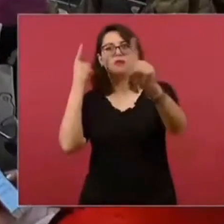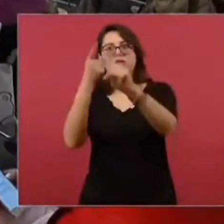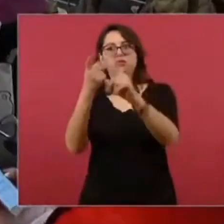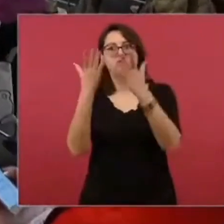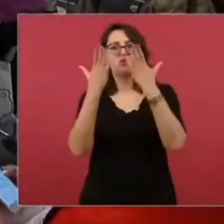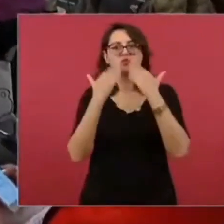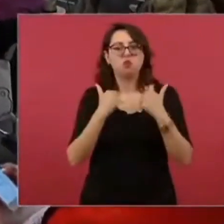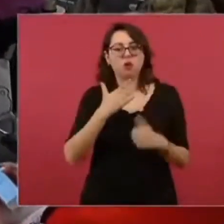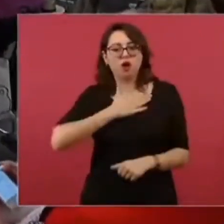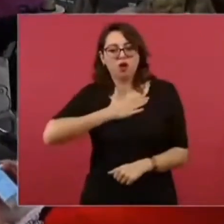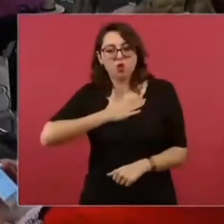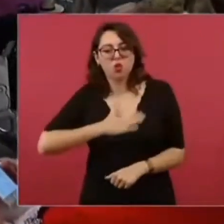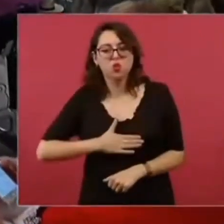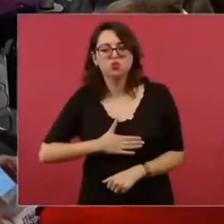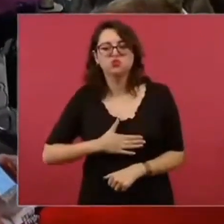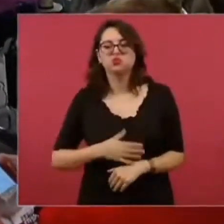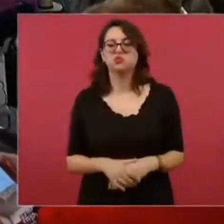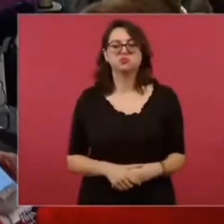y enemigos de verdad.